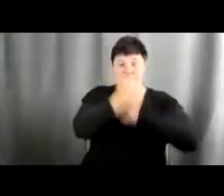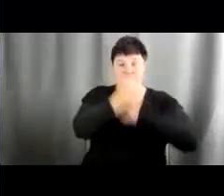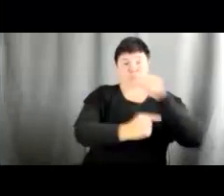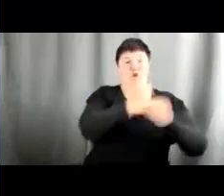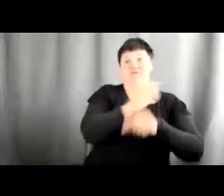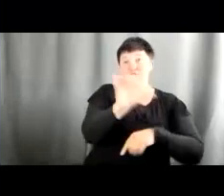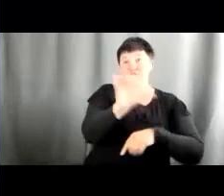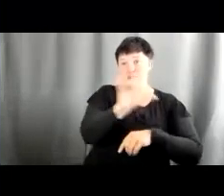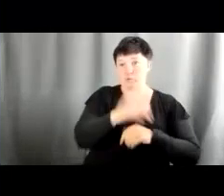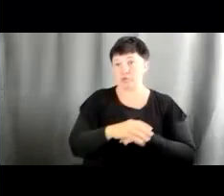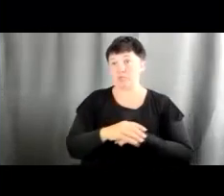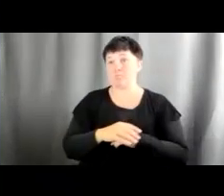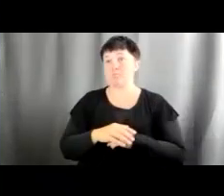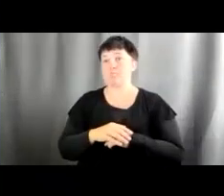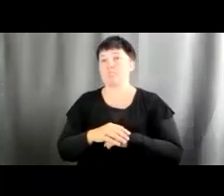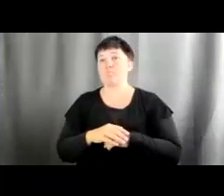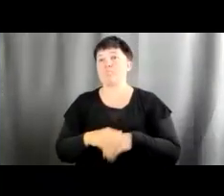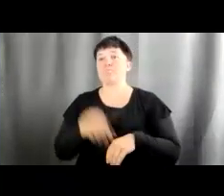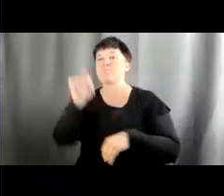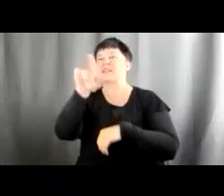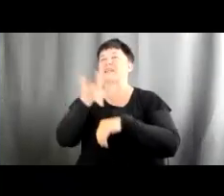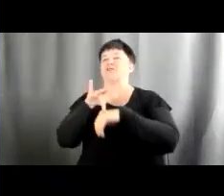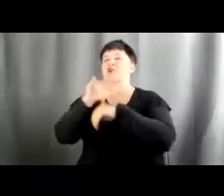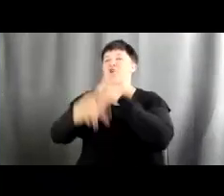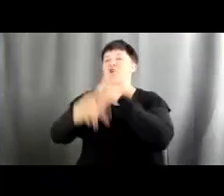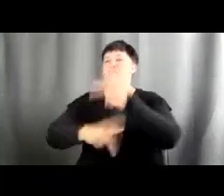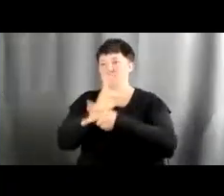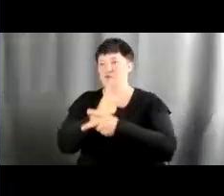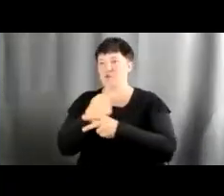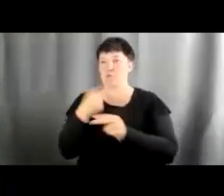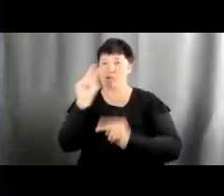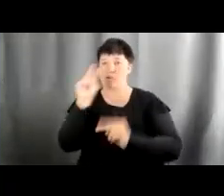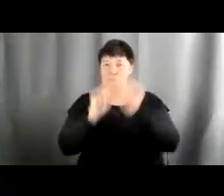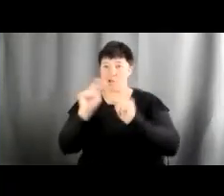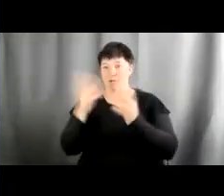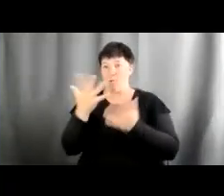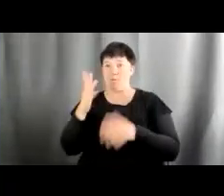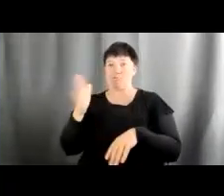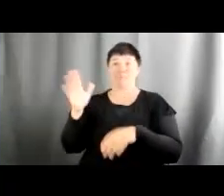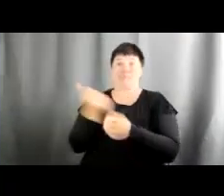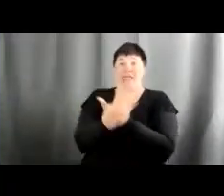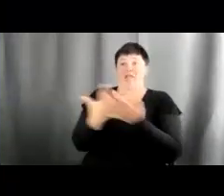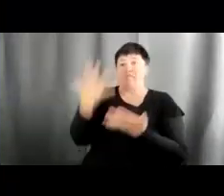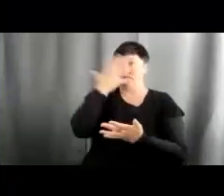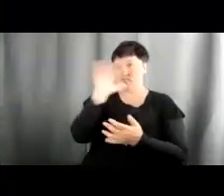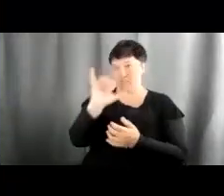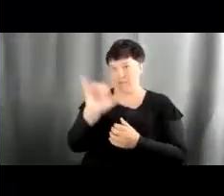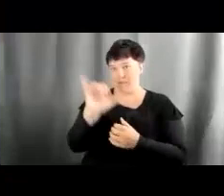Esta es una versión ordinaria de la herramienta que estamos desarrollando.